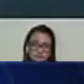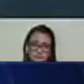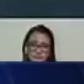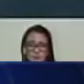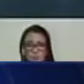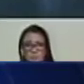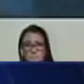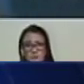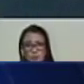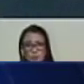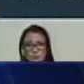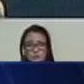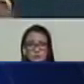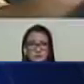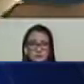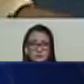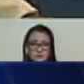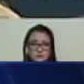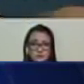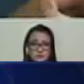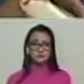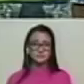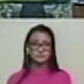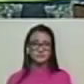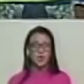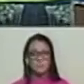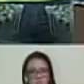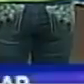Llamar a votar a nuestros votos, por supuesto.